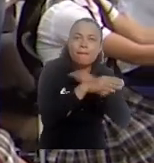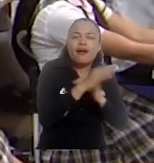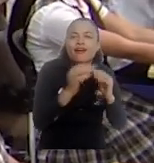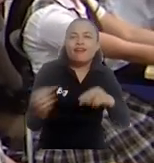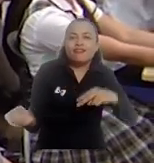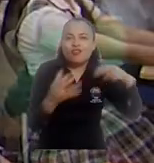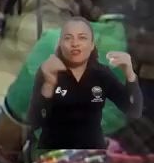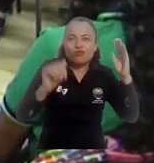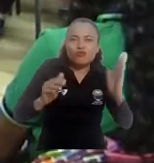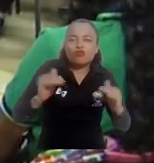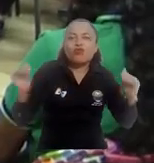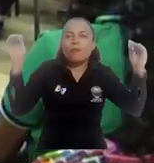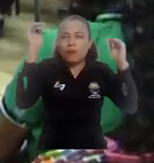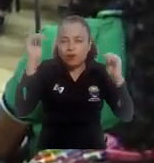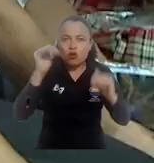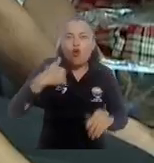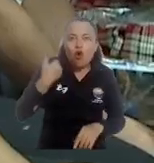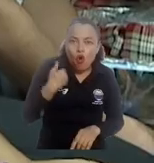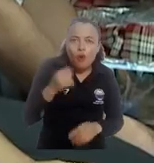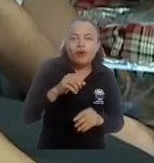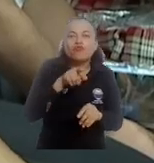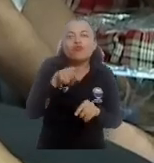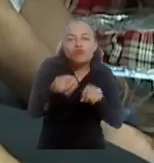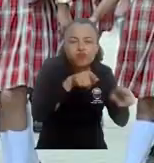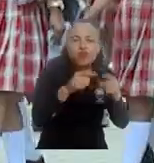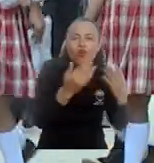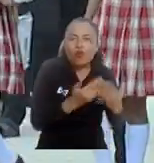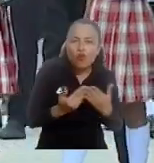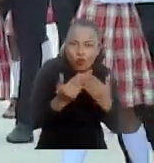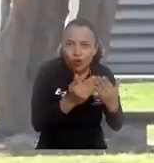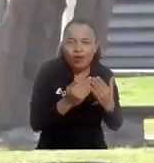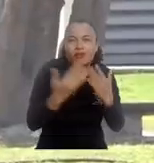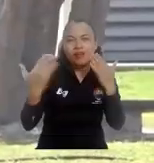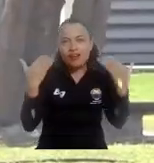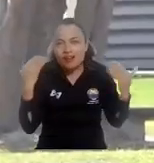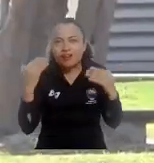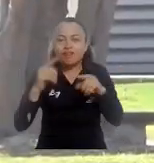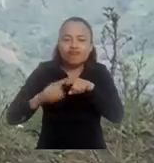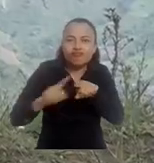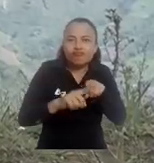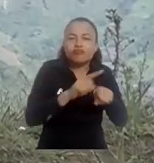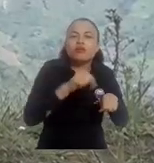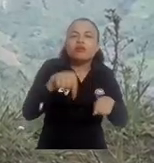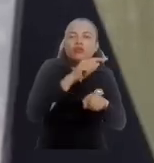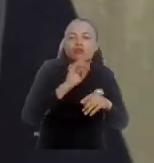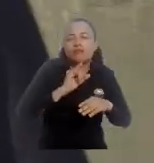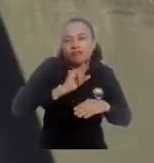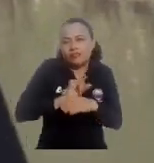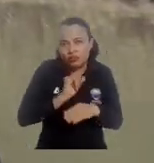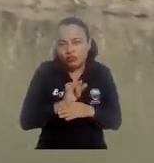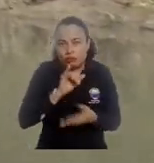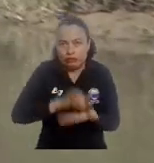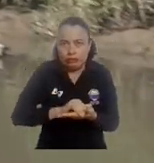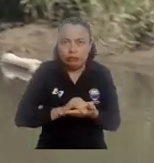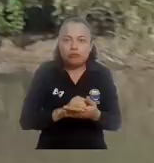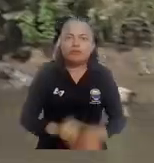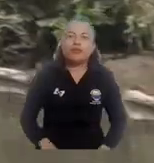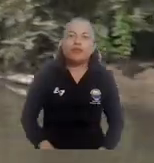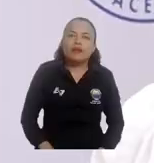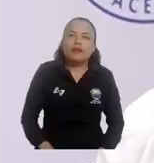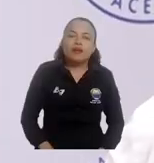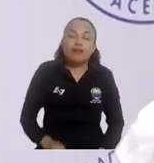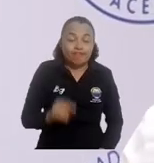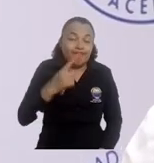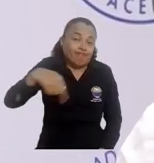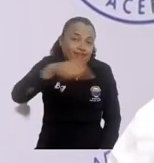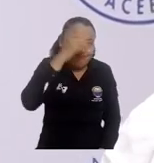jóvenes de las instituciones educativas distritales, urbanas y rurales en condiciones de exclusión histórica. Ustedes saben el compromiso